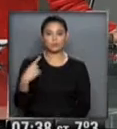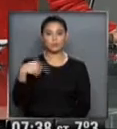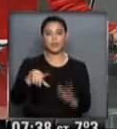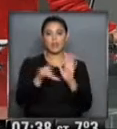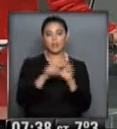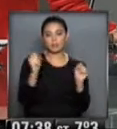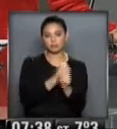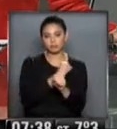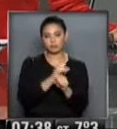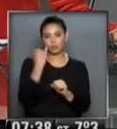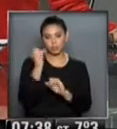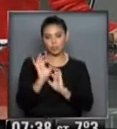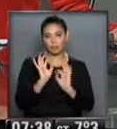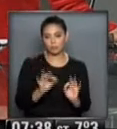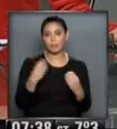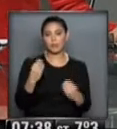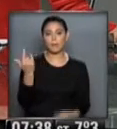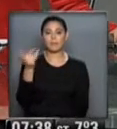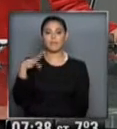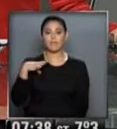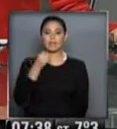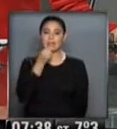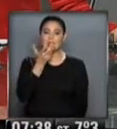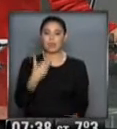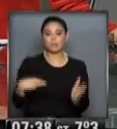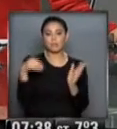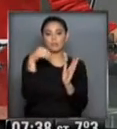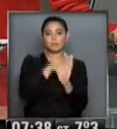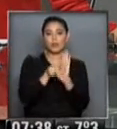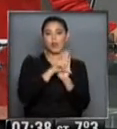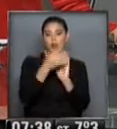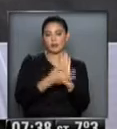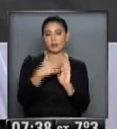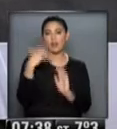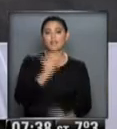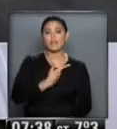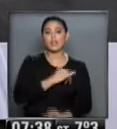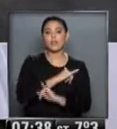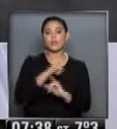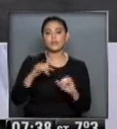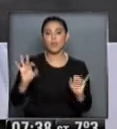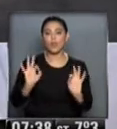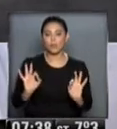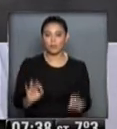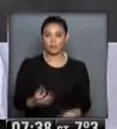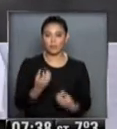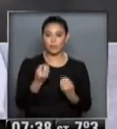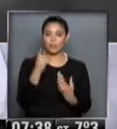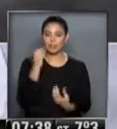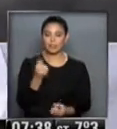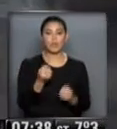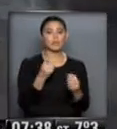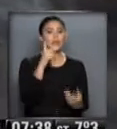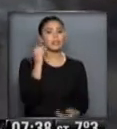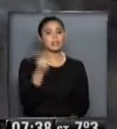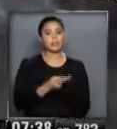Es ley, el proyecto para exteriorizar divisas tiene todos los detalles Fernando Fracchelli. Fernando, buen día. Roberto, Patricia,